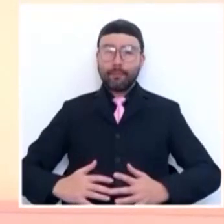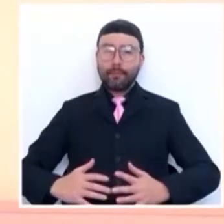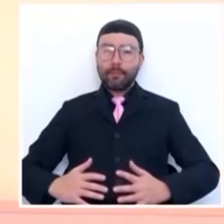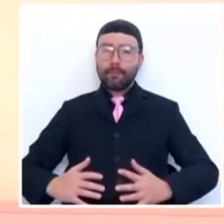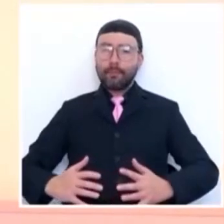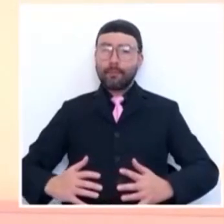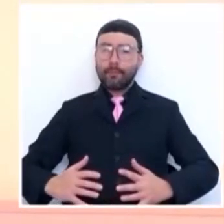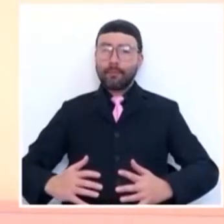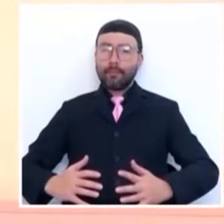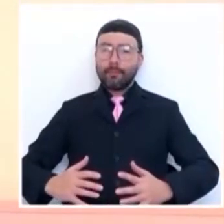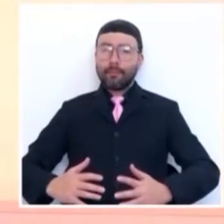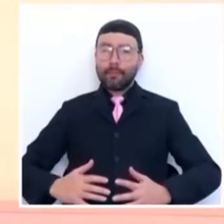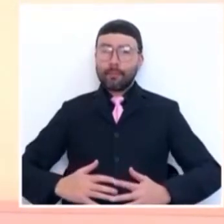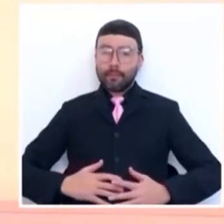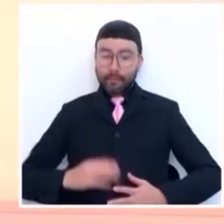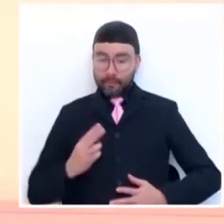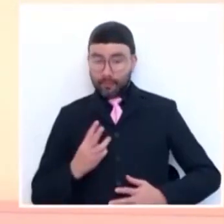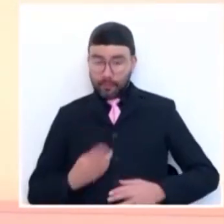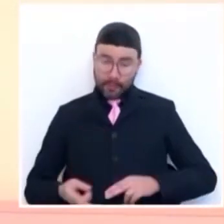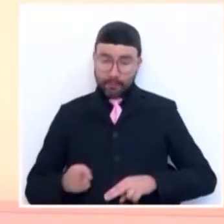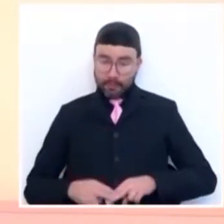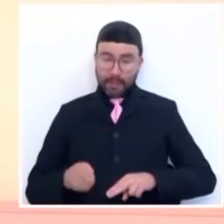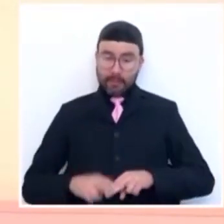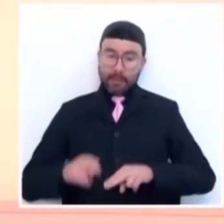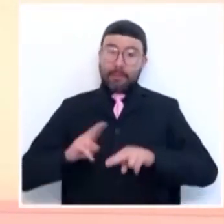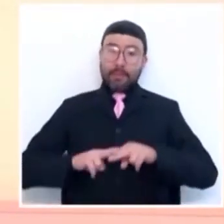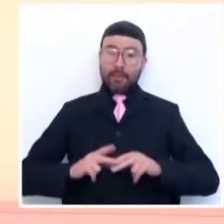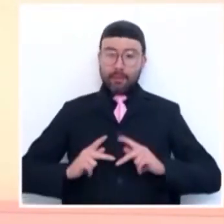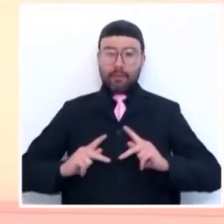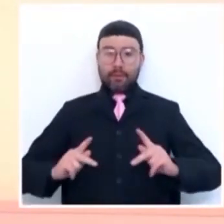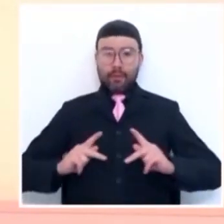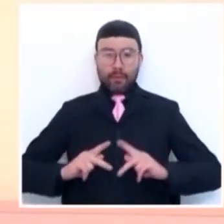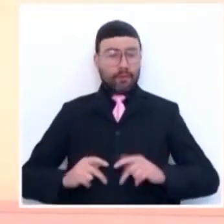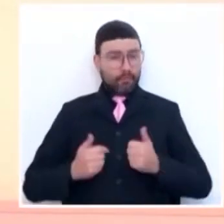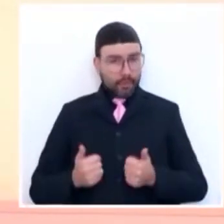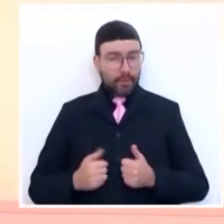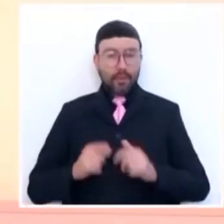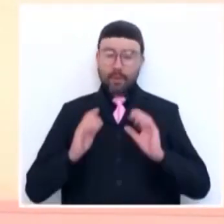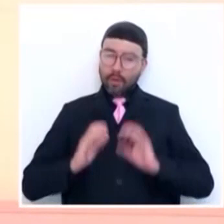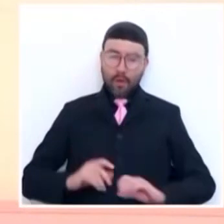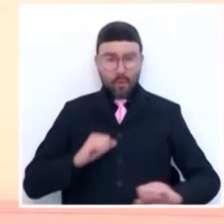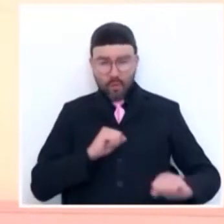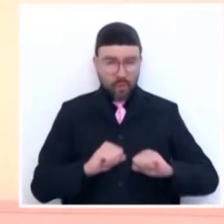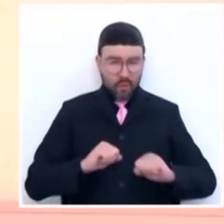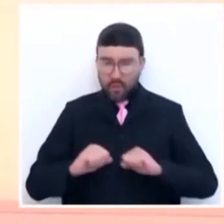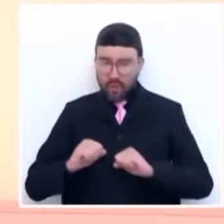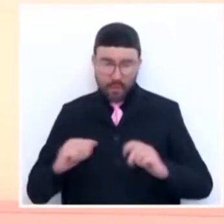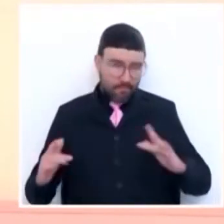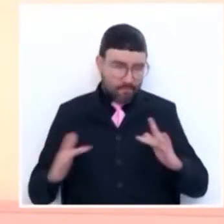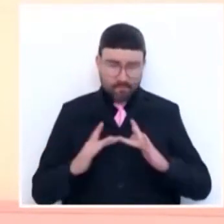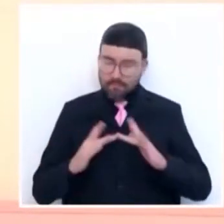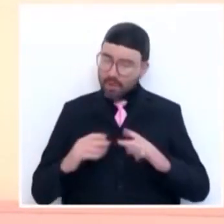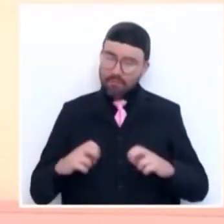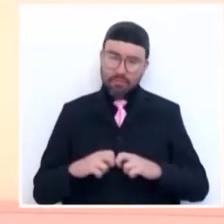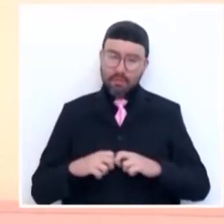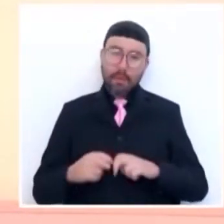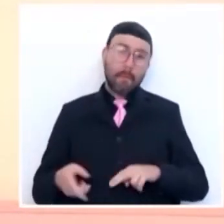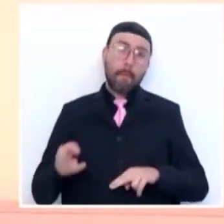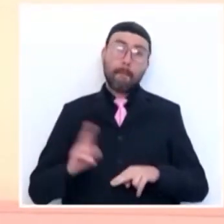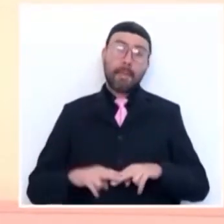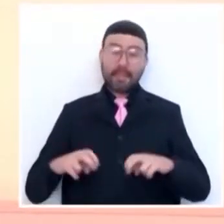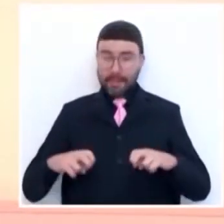tener triple cantidad de aire en los pulmones y el cuerpo usarlo para producir cantidades adicionales de